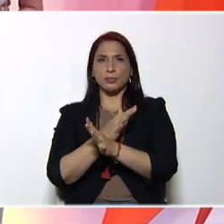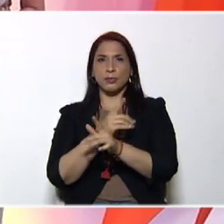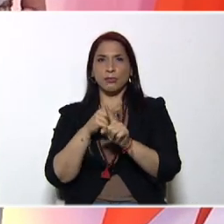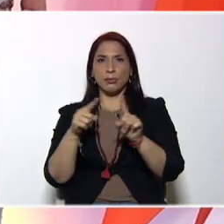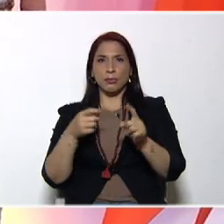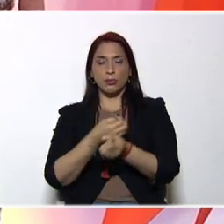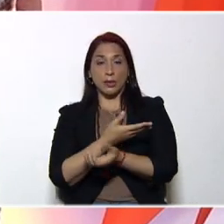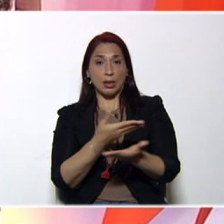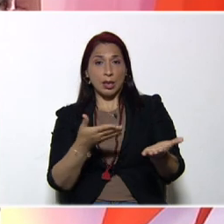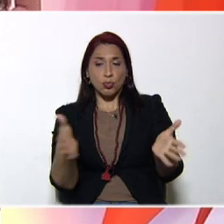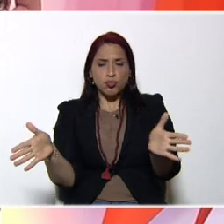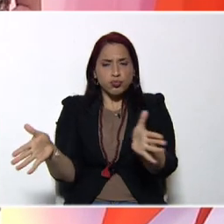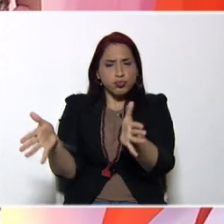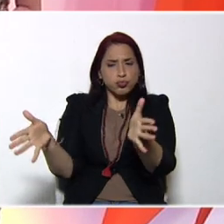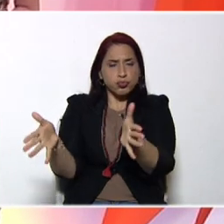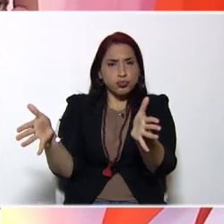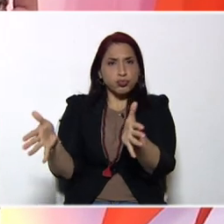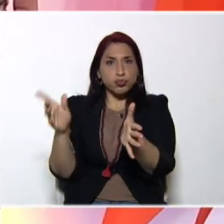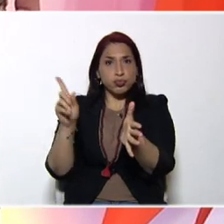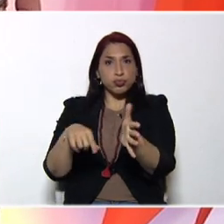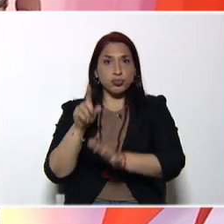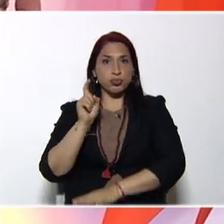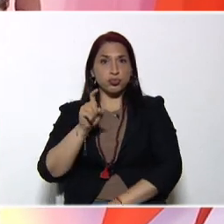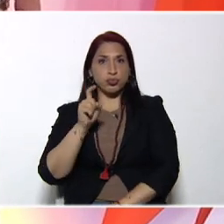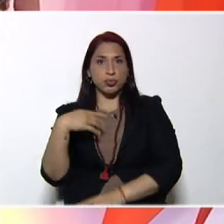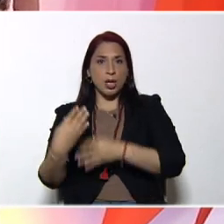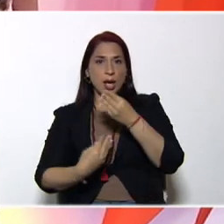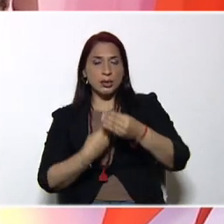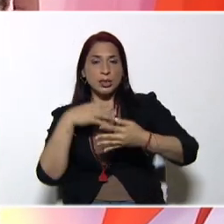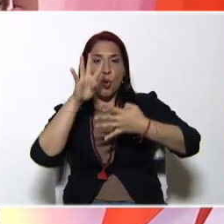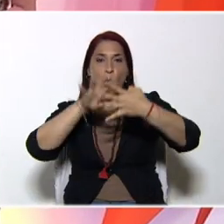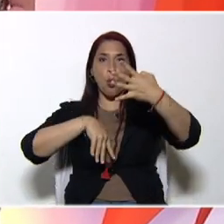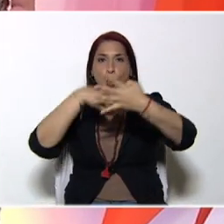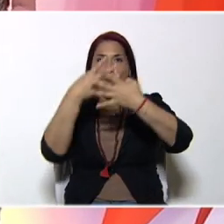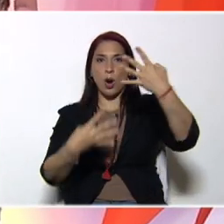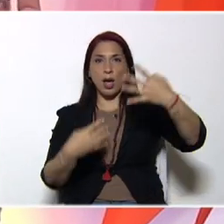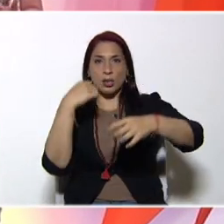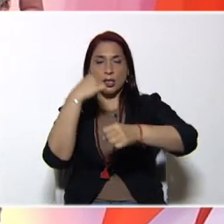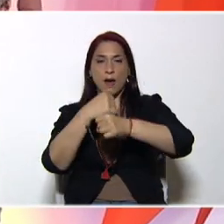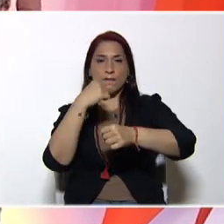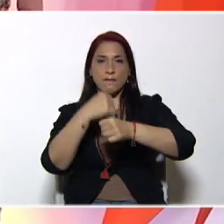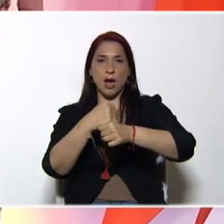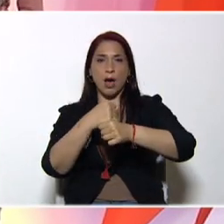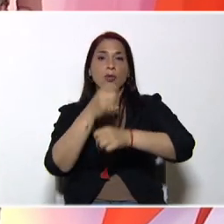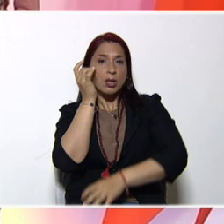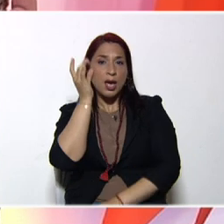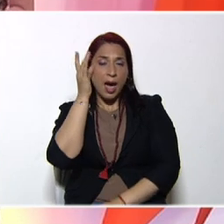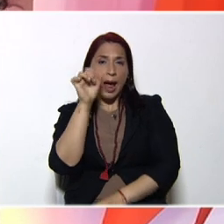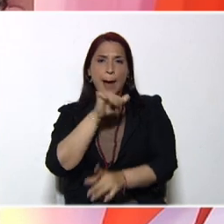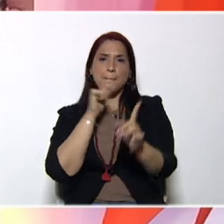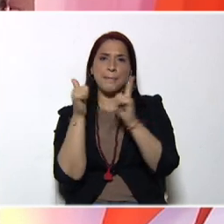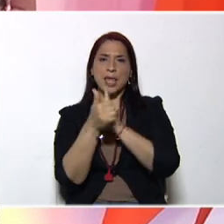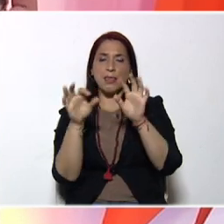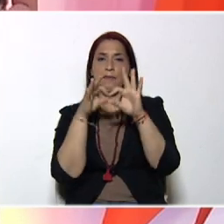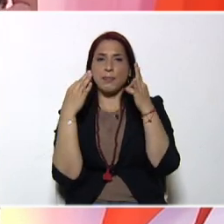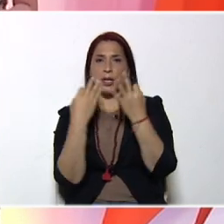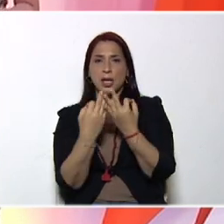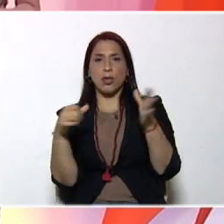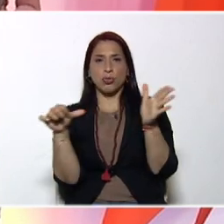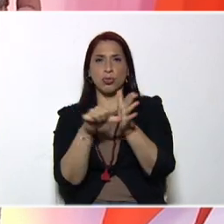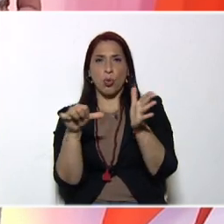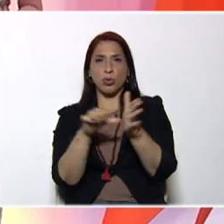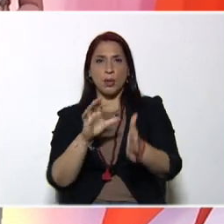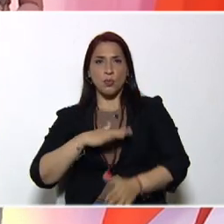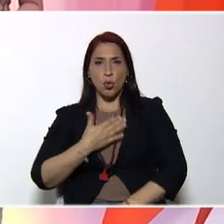ellos es muy motivador. Es necesario establecer horarios, crear un ambiente familiar donde podamos